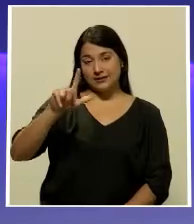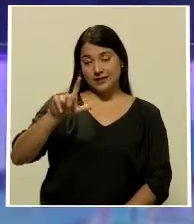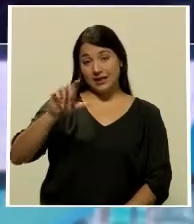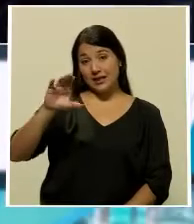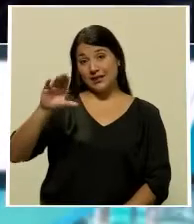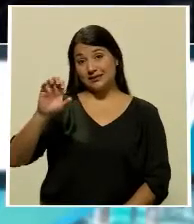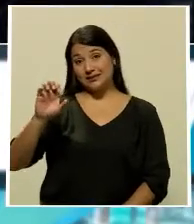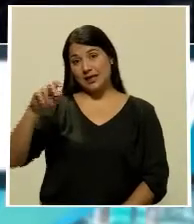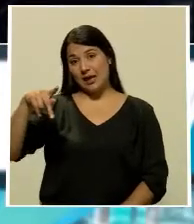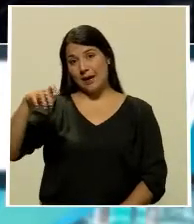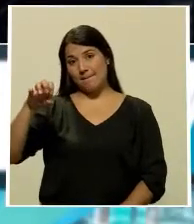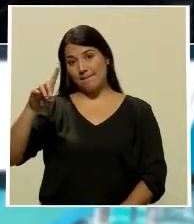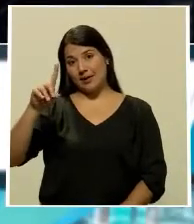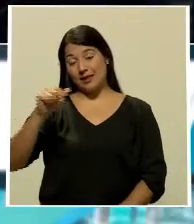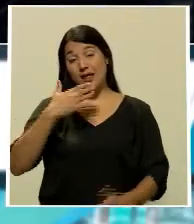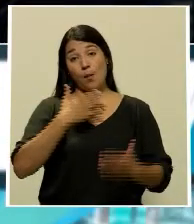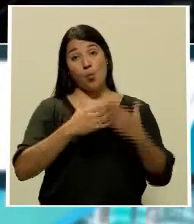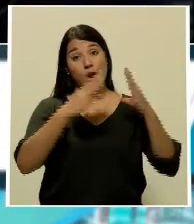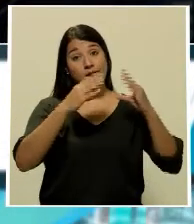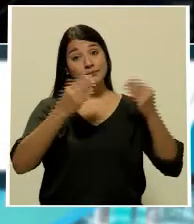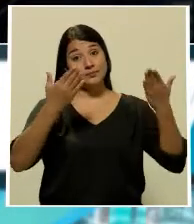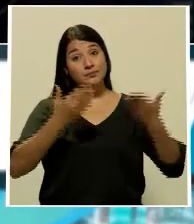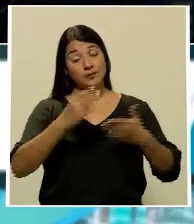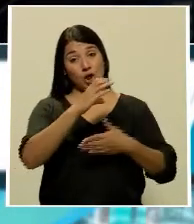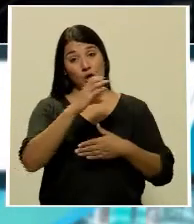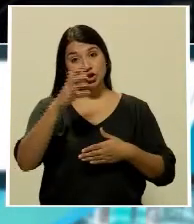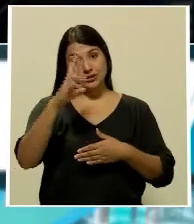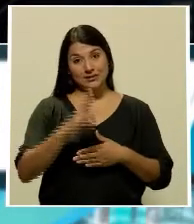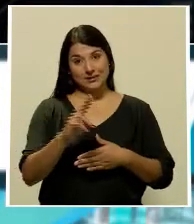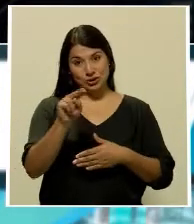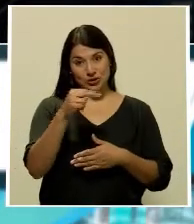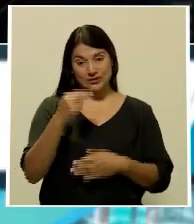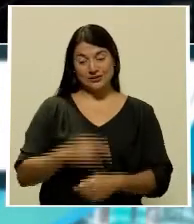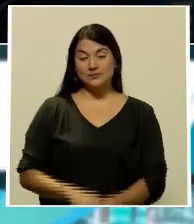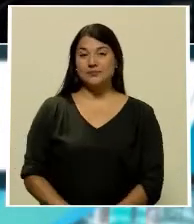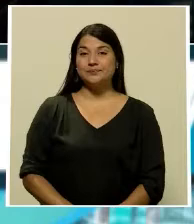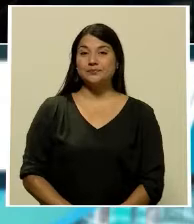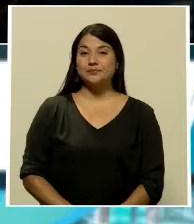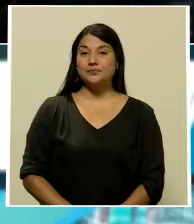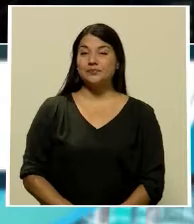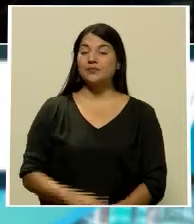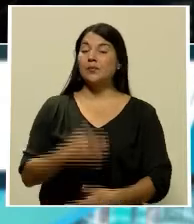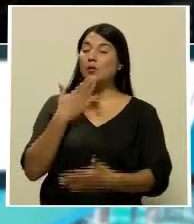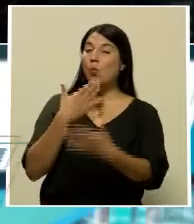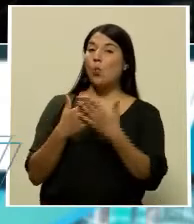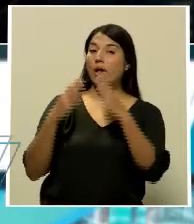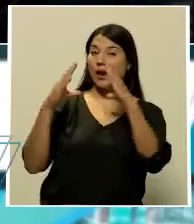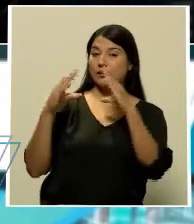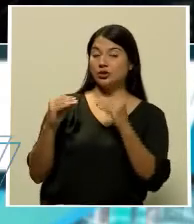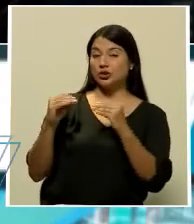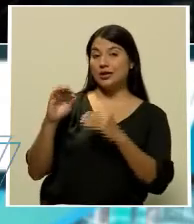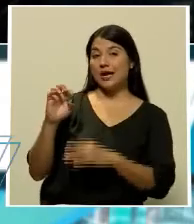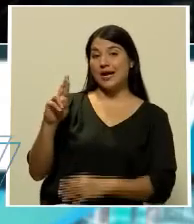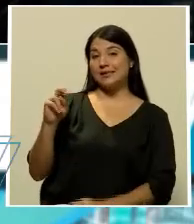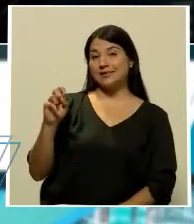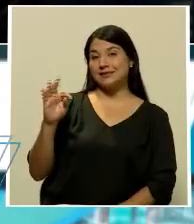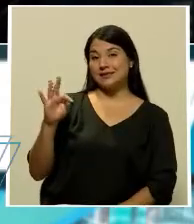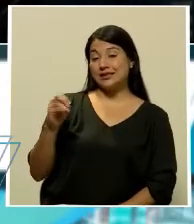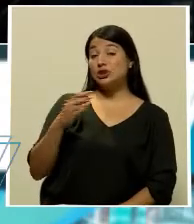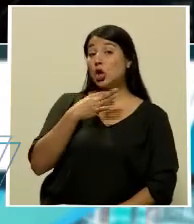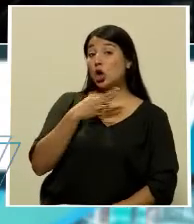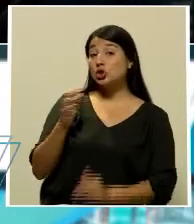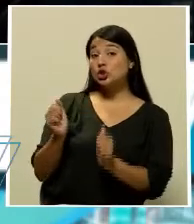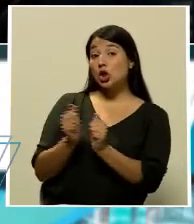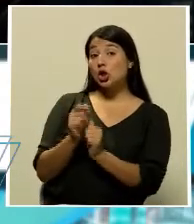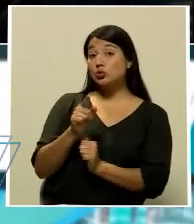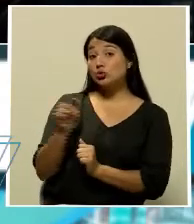Buenas noches, doña Hazel. Bienvenida al set de Costa Rica Noticias. Muy buenas noches, don Ernesto. Un gusto estar con ustedes